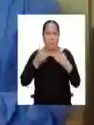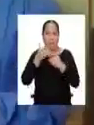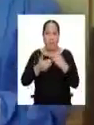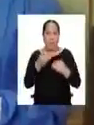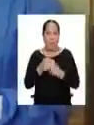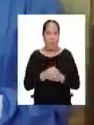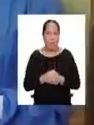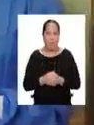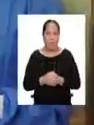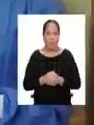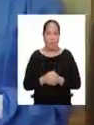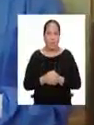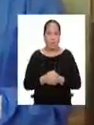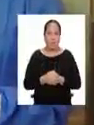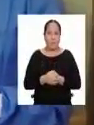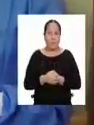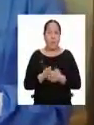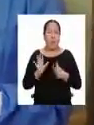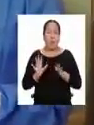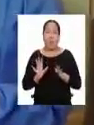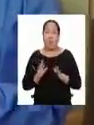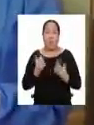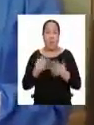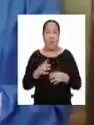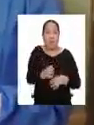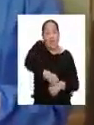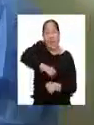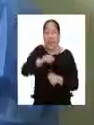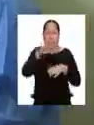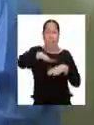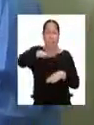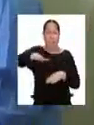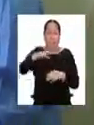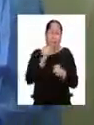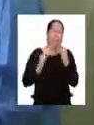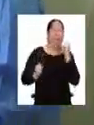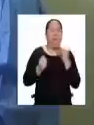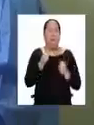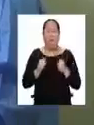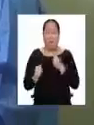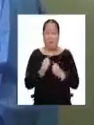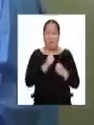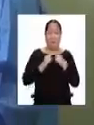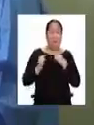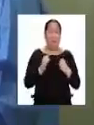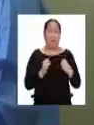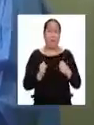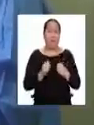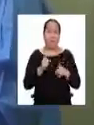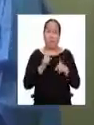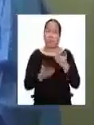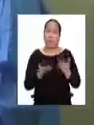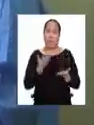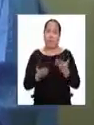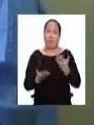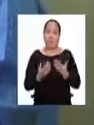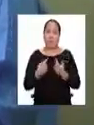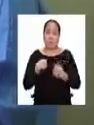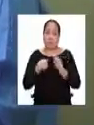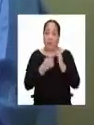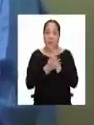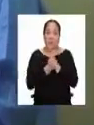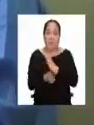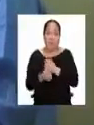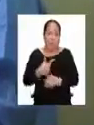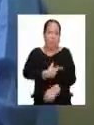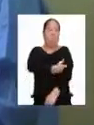mueve, a veces nosotros, por más diestra y experta que podremos ser, si el niño se mueve, podemos hacer un mal procedimiento. Claro. En este caso, como ya el